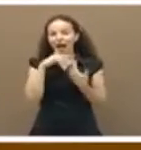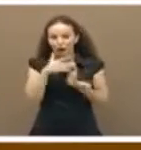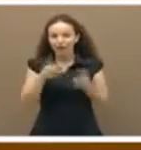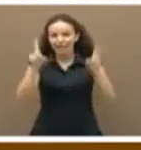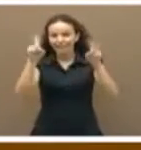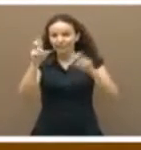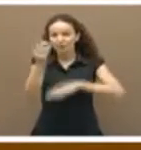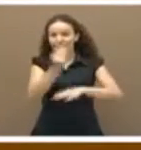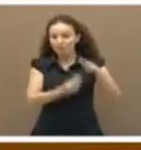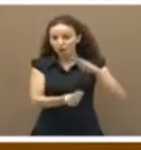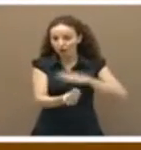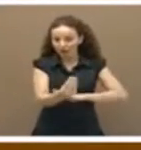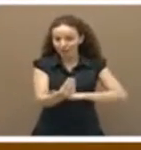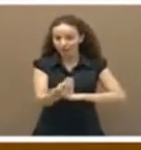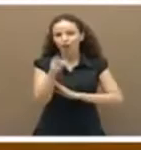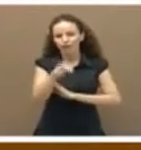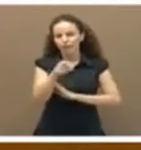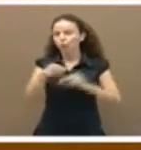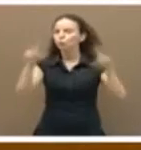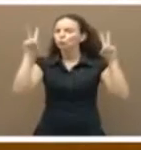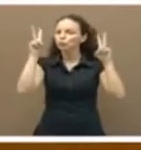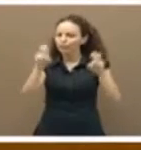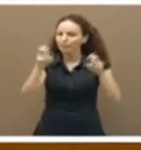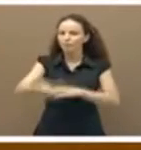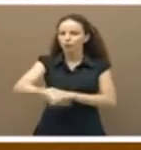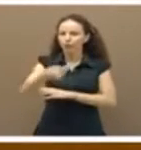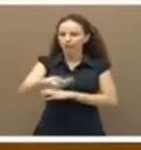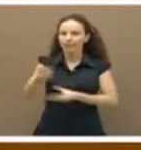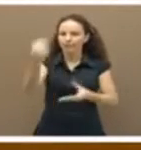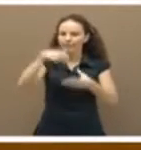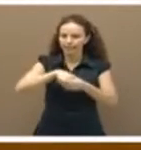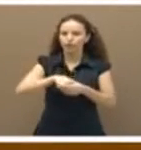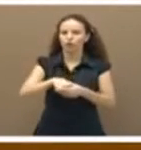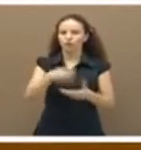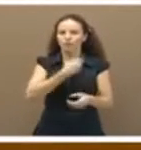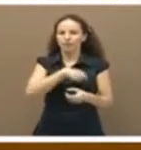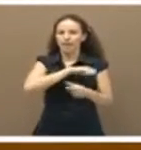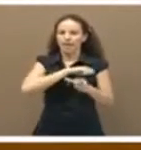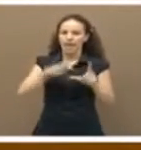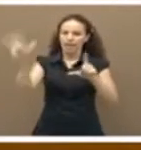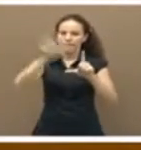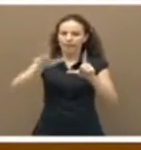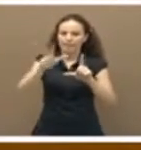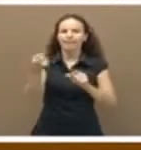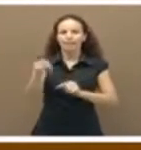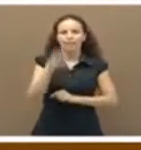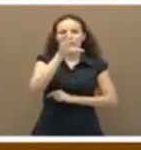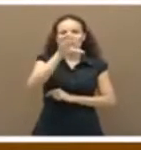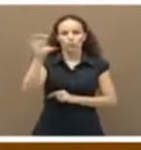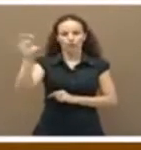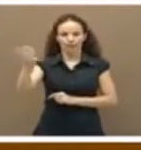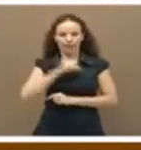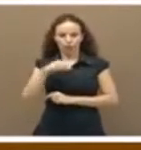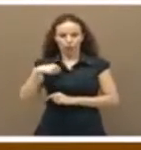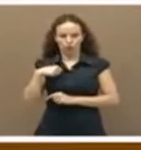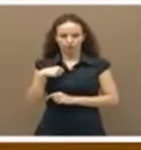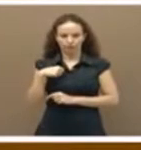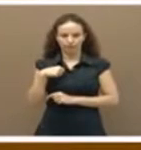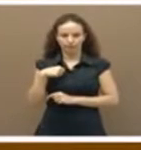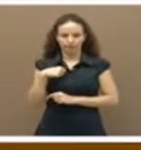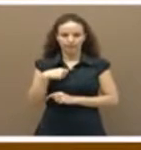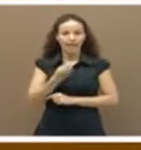como uno de los asuntos de Estado estratégicos para el futuro de España y de las comunidades autónomas.